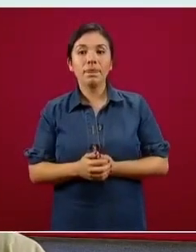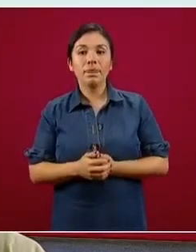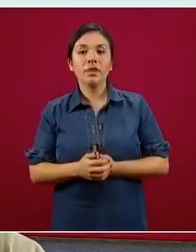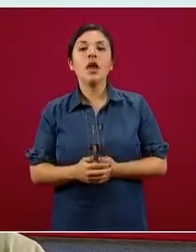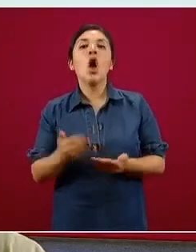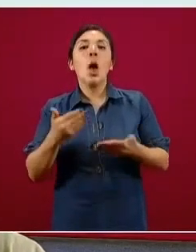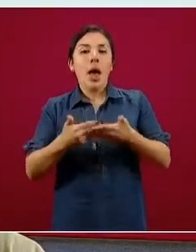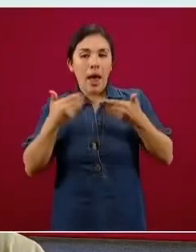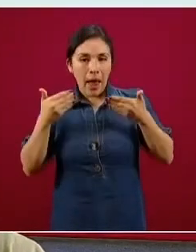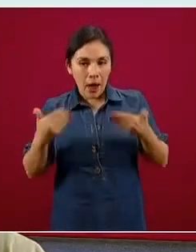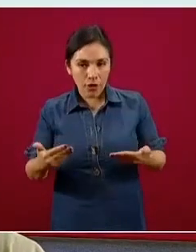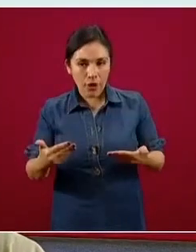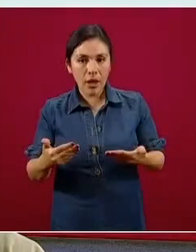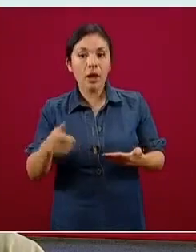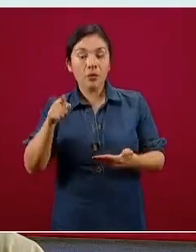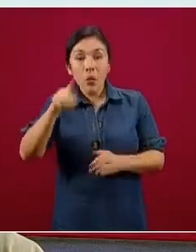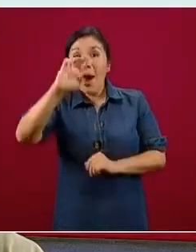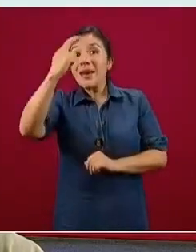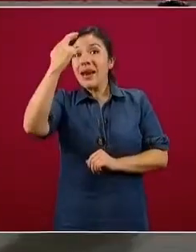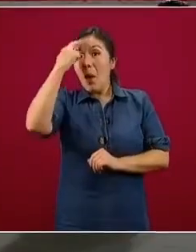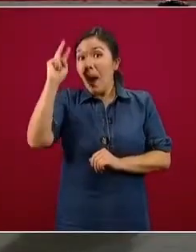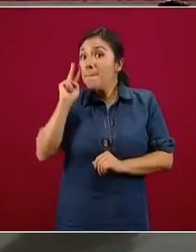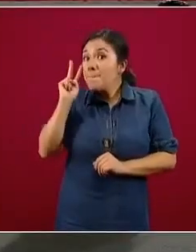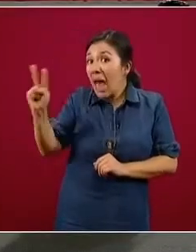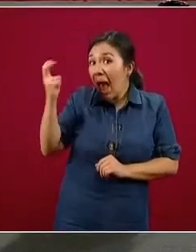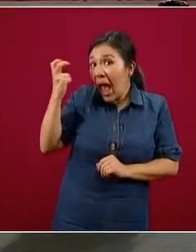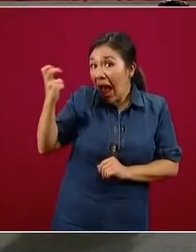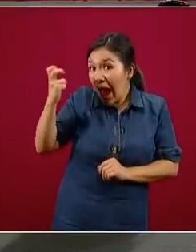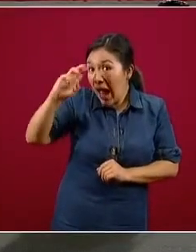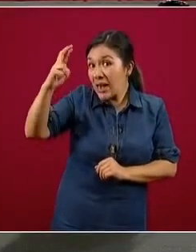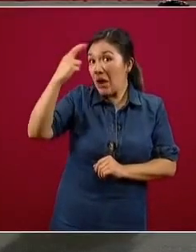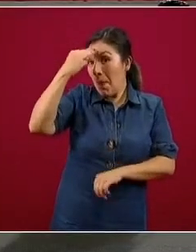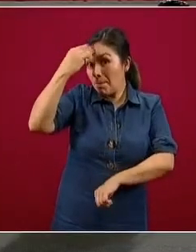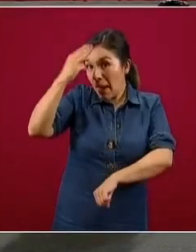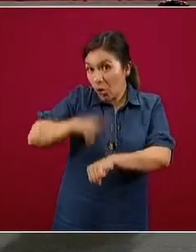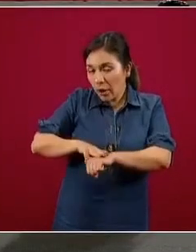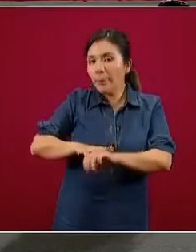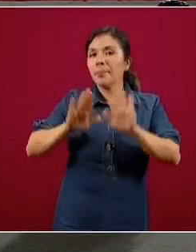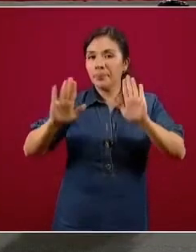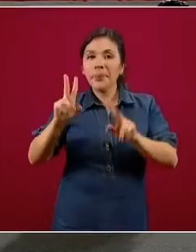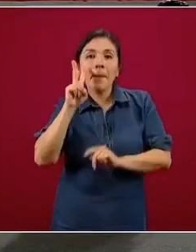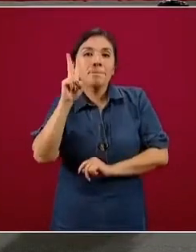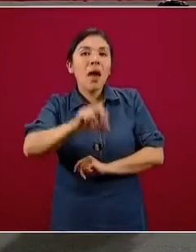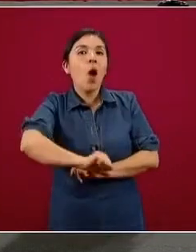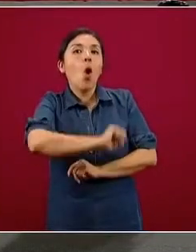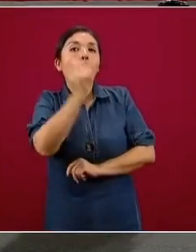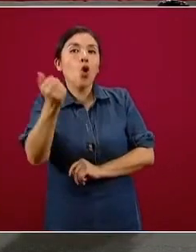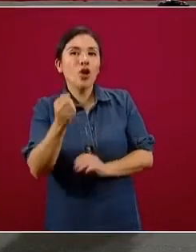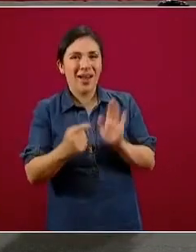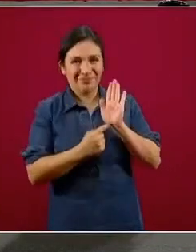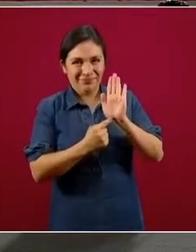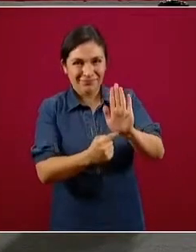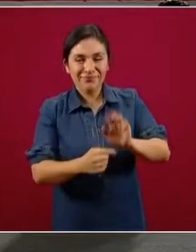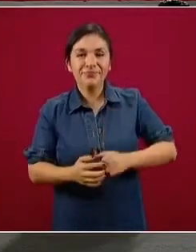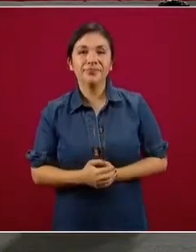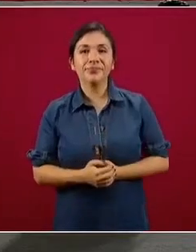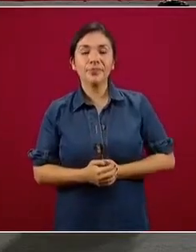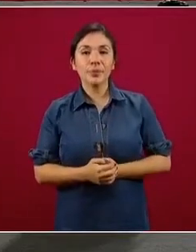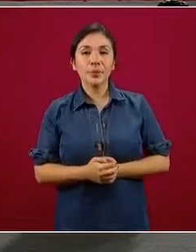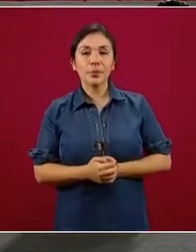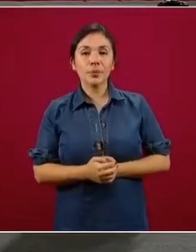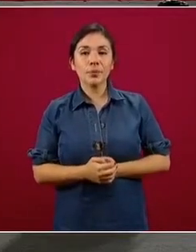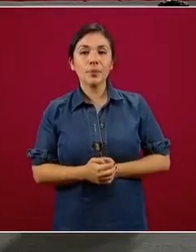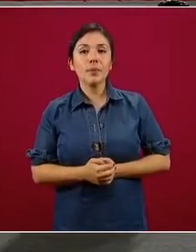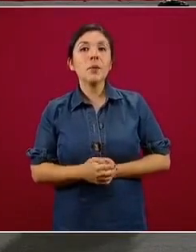Vámonos ahora, recuerden por favor esta gráfica y vamos ahora a la gráfica que estábamos comentando. Es